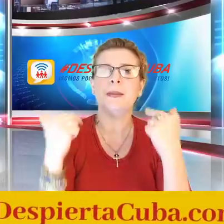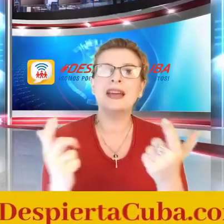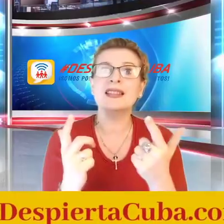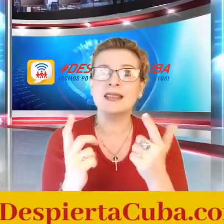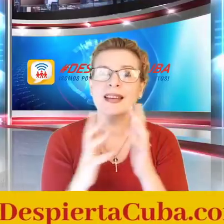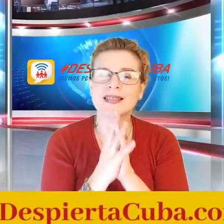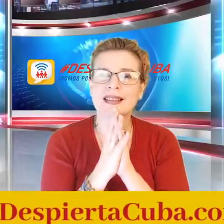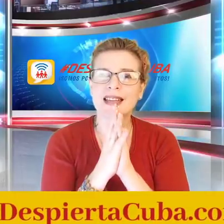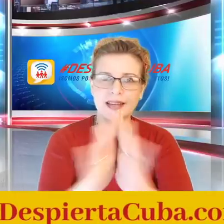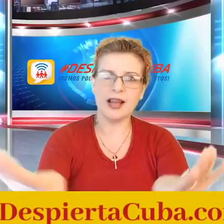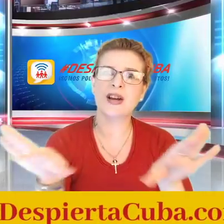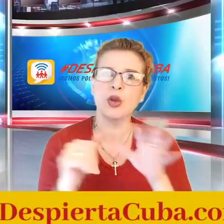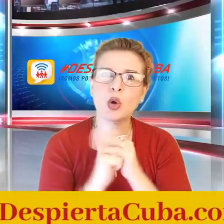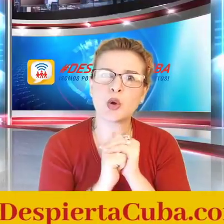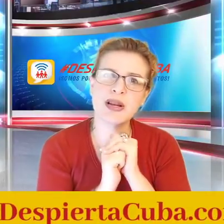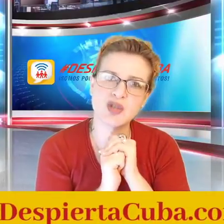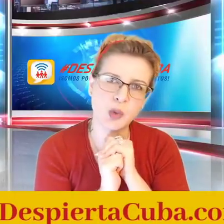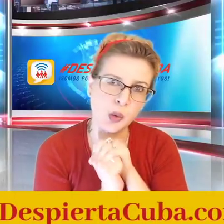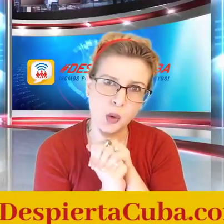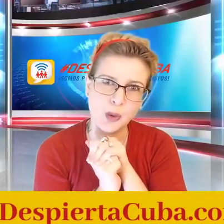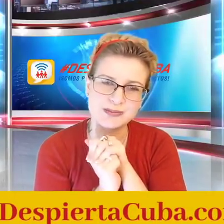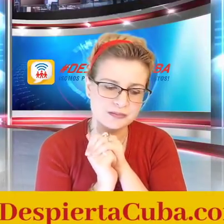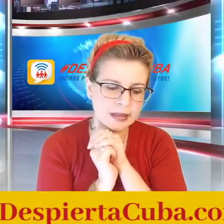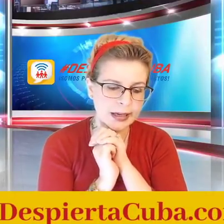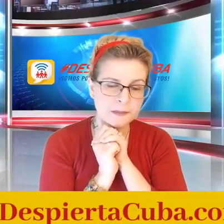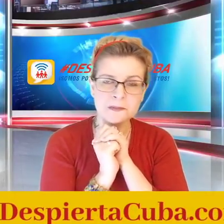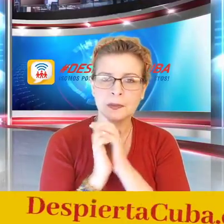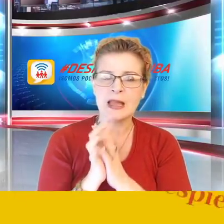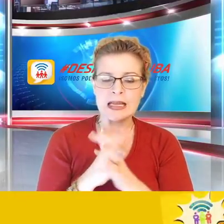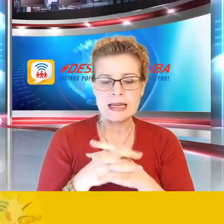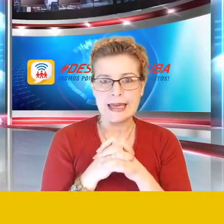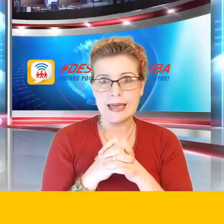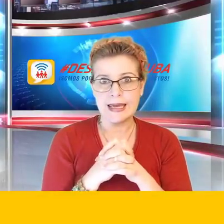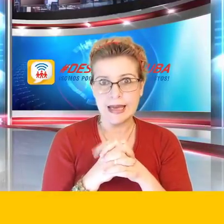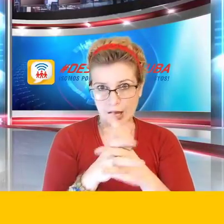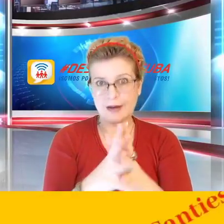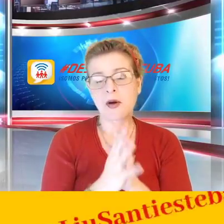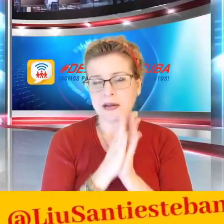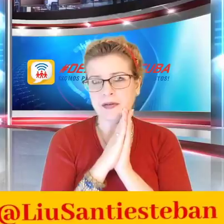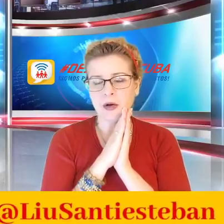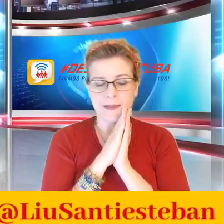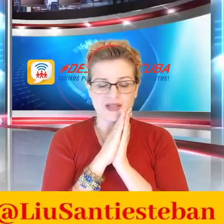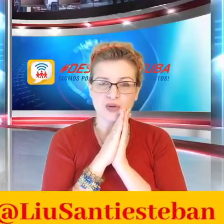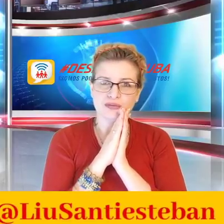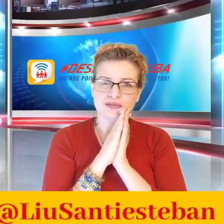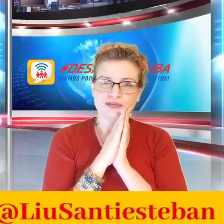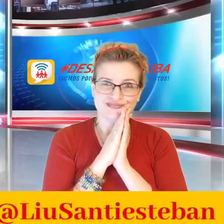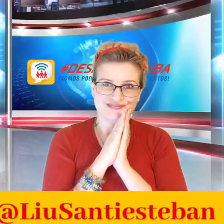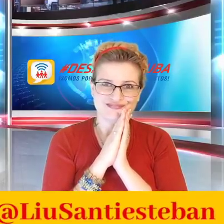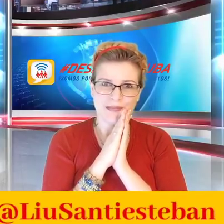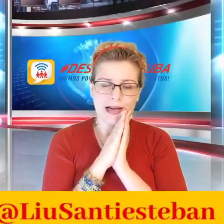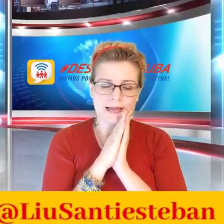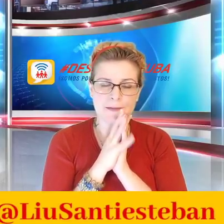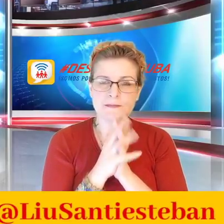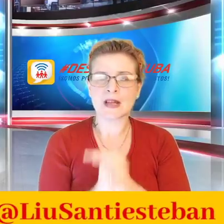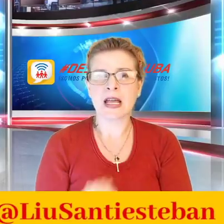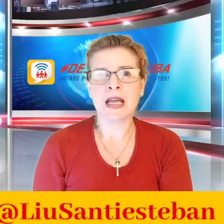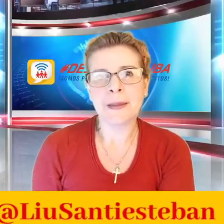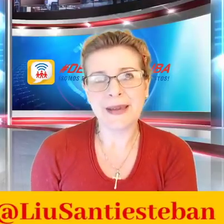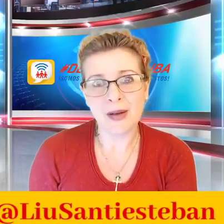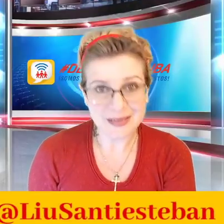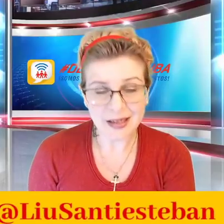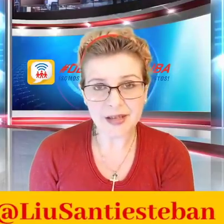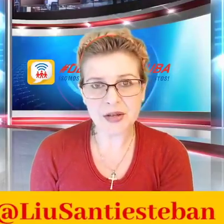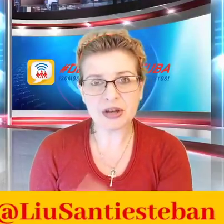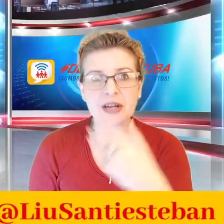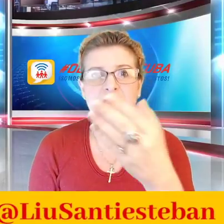ellos de repente estén ahora todos con nasobuco, ¿verdad? Ahora vamos a ver qué fue lo que pasó. ¿Verdad que sí?